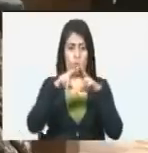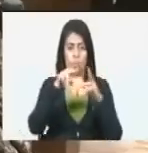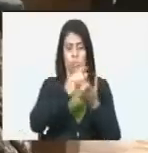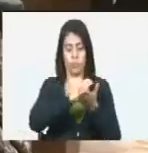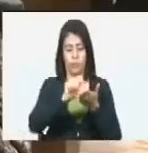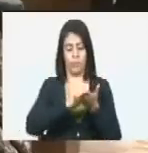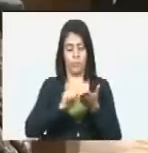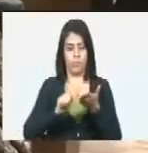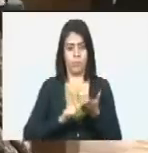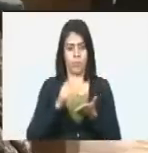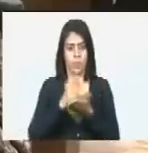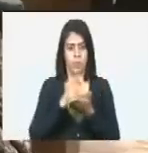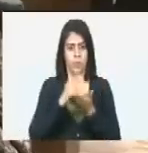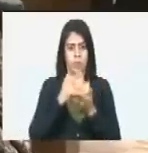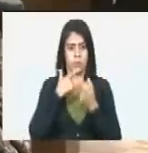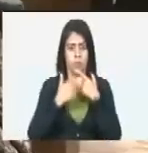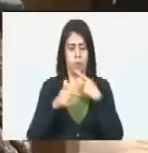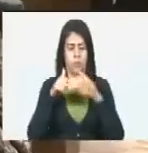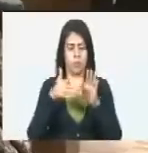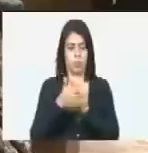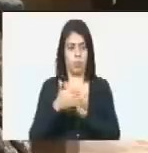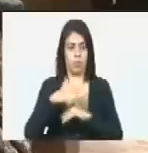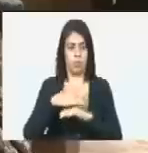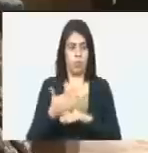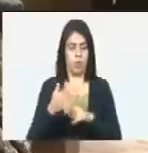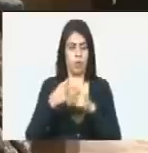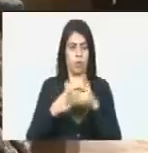la he criticado por lo poco protocolar,